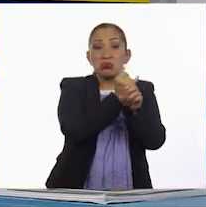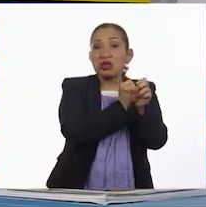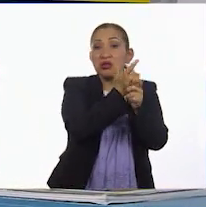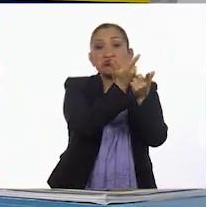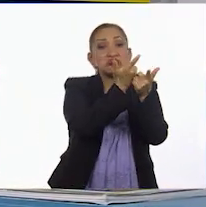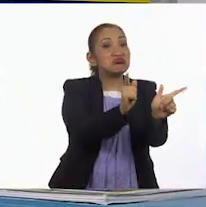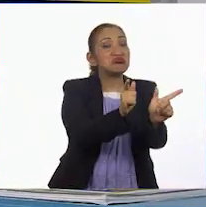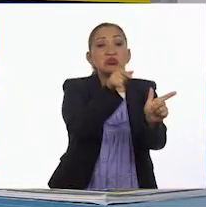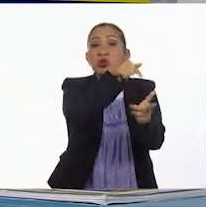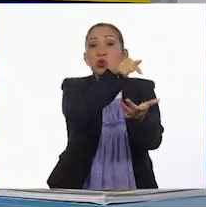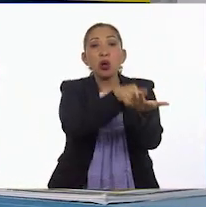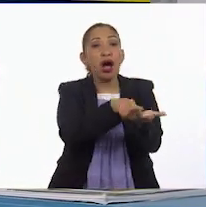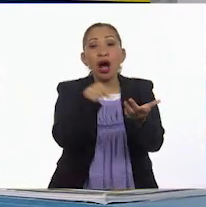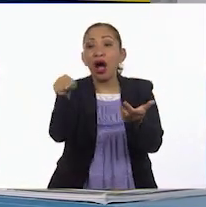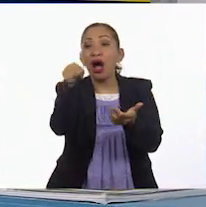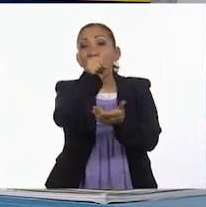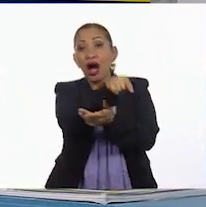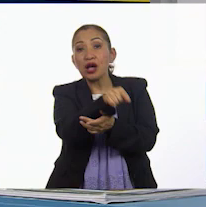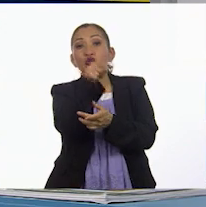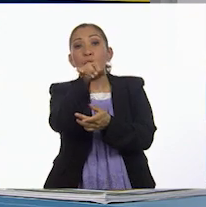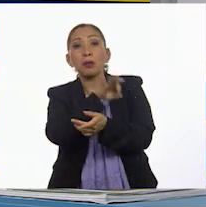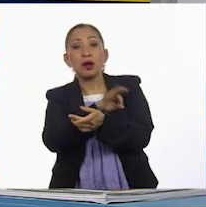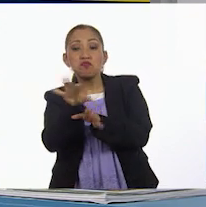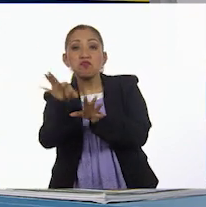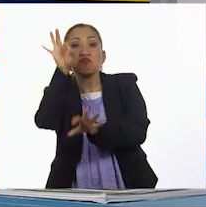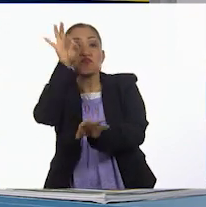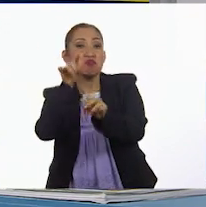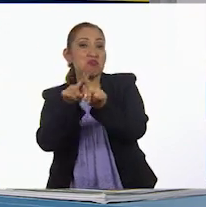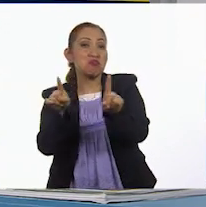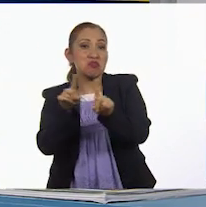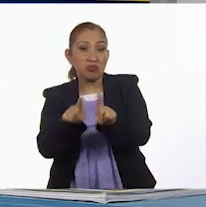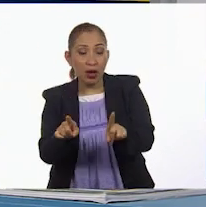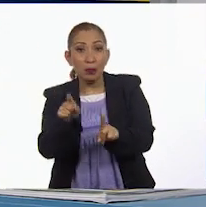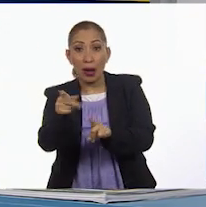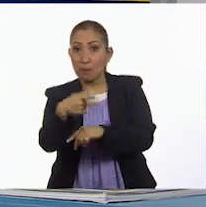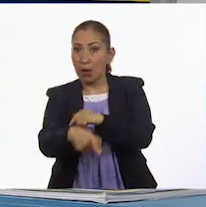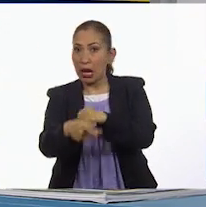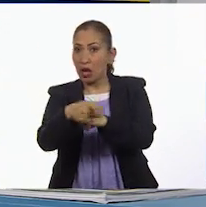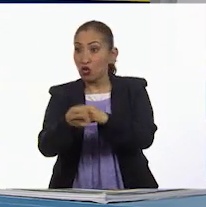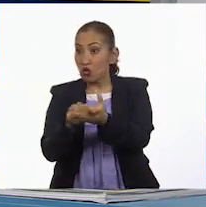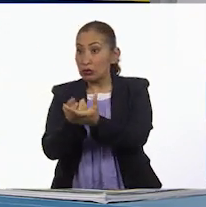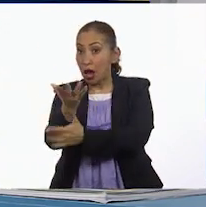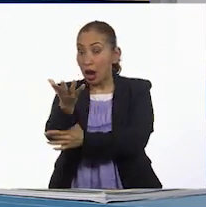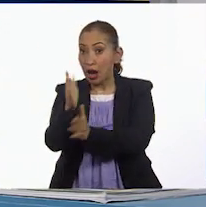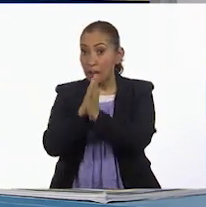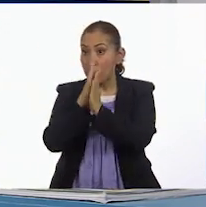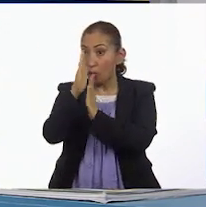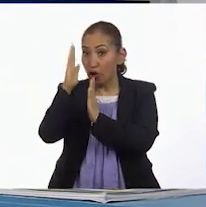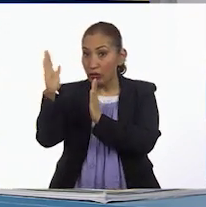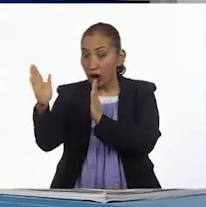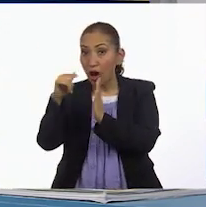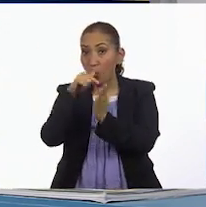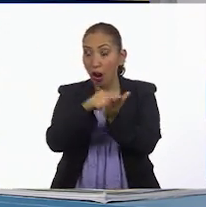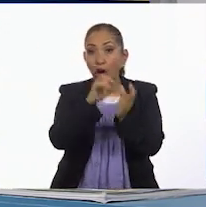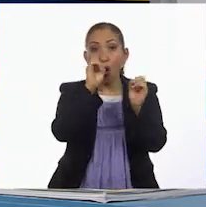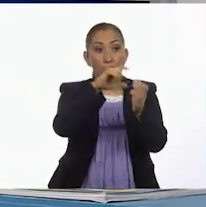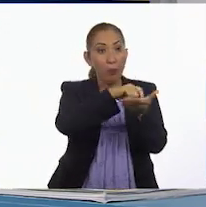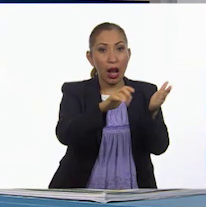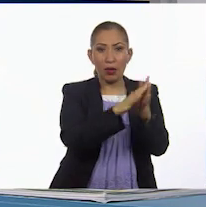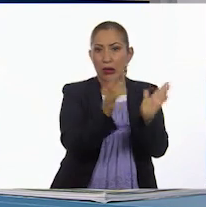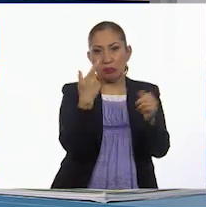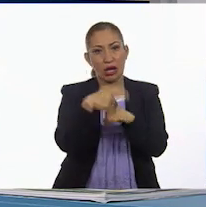las fuentes que estén en este momento a tu alcance, porque es peligroso que salgas a alguna biblioteca o a comprar algún